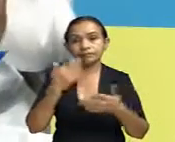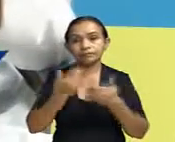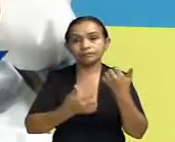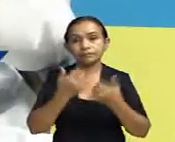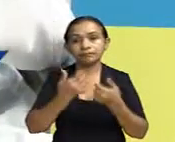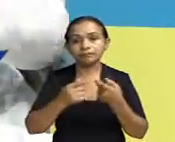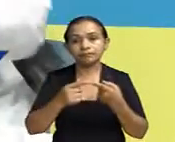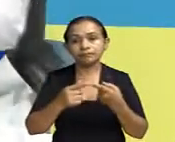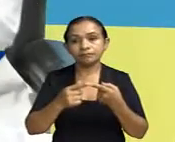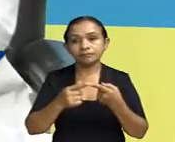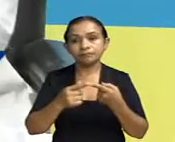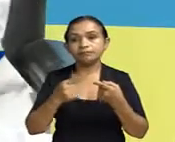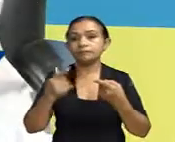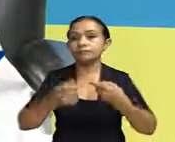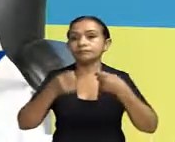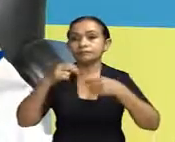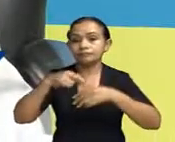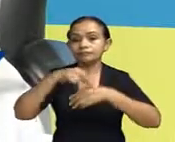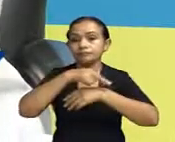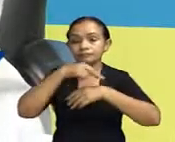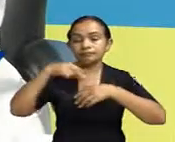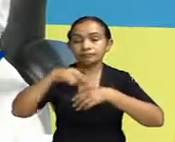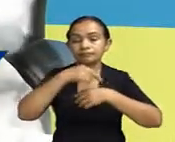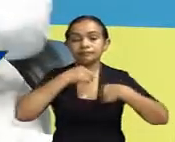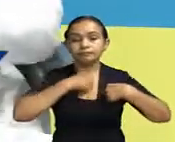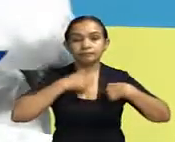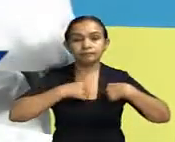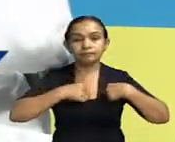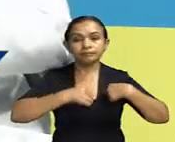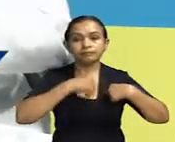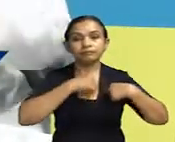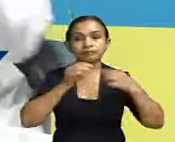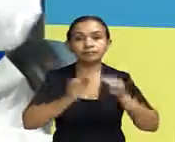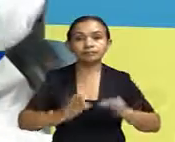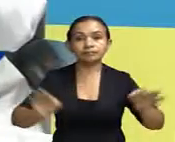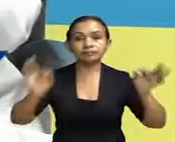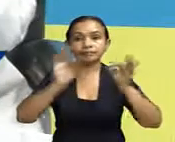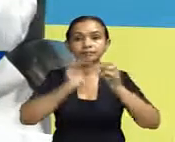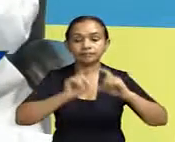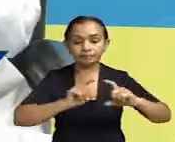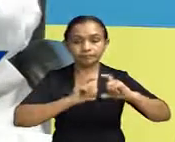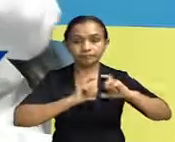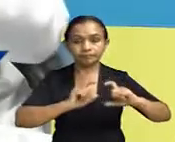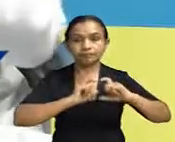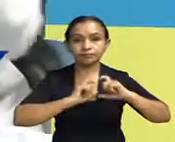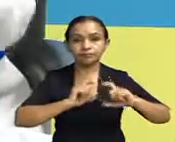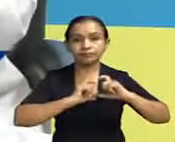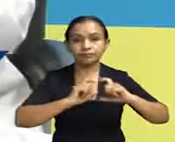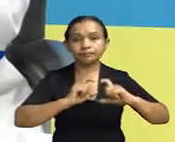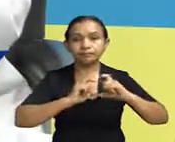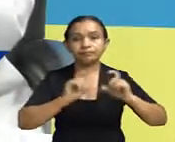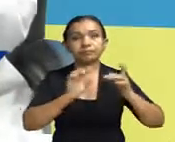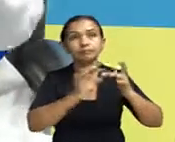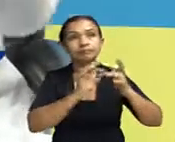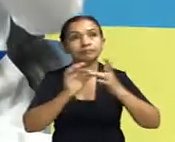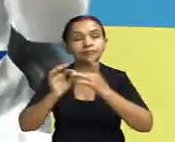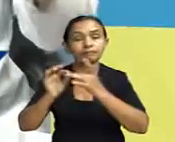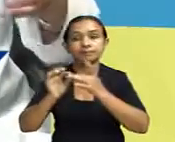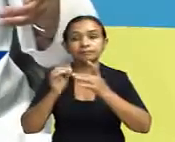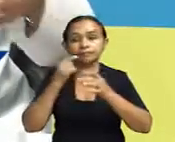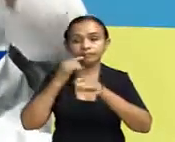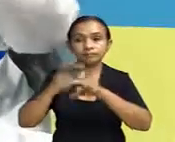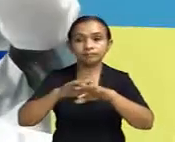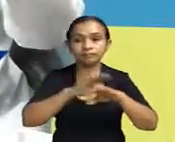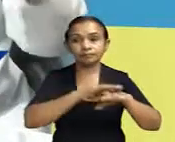eso, pasamos a prueba de esfuerzo y el ecocardiograma, que es el fundamental para el corazón, pero siempre y cuando va a depender del especialista que oriente en